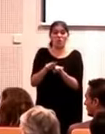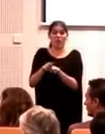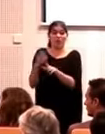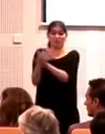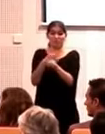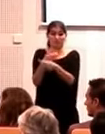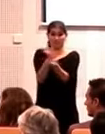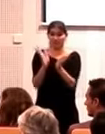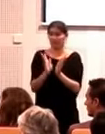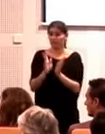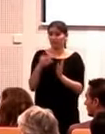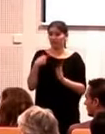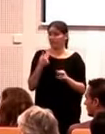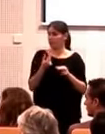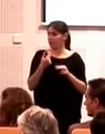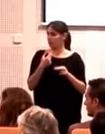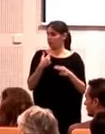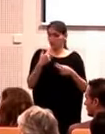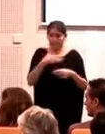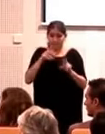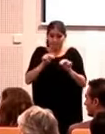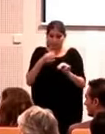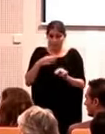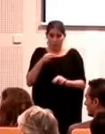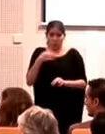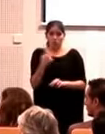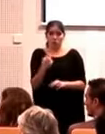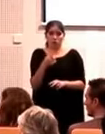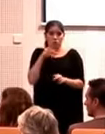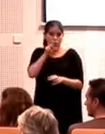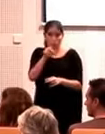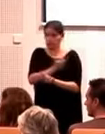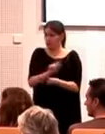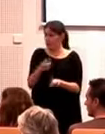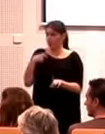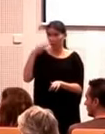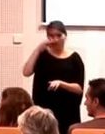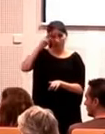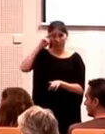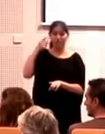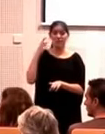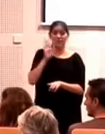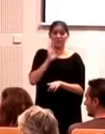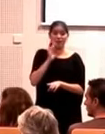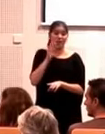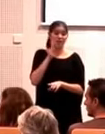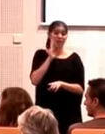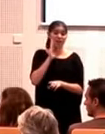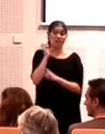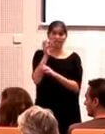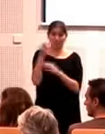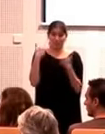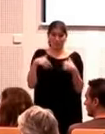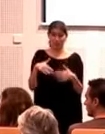último, quiero acabar, porque tampoco quiero monopolizar, es una experiencia que tuve, que he contado en la presentación, con una persona que empezamos de